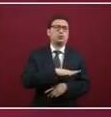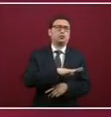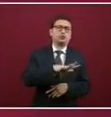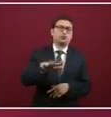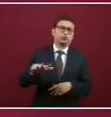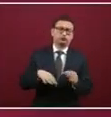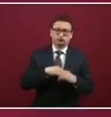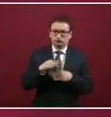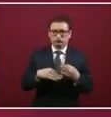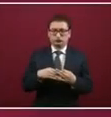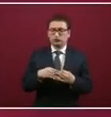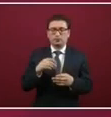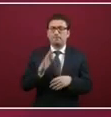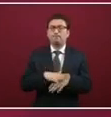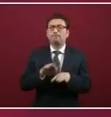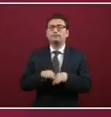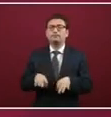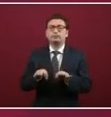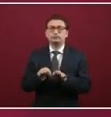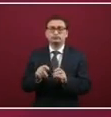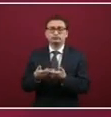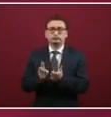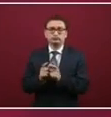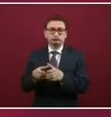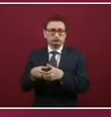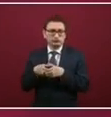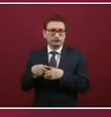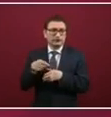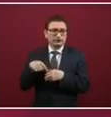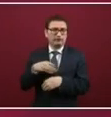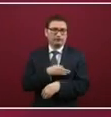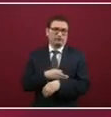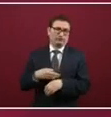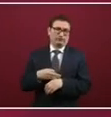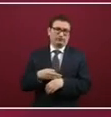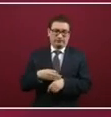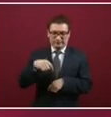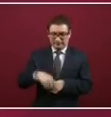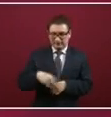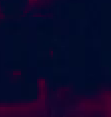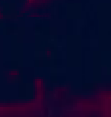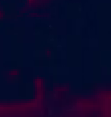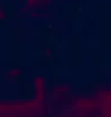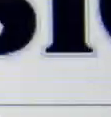No, en un país como el nuestro,